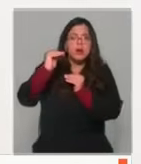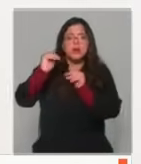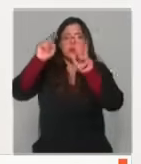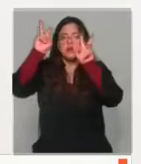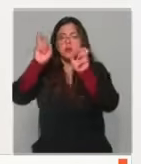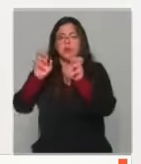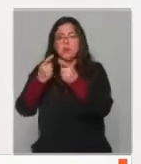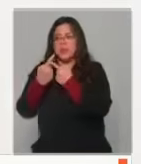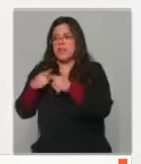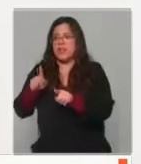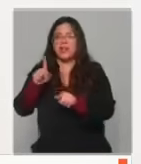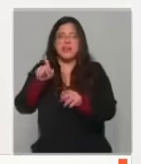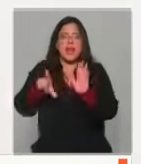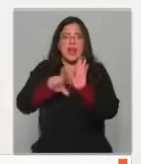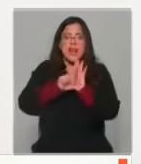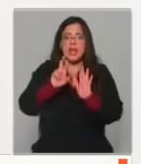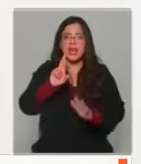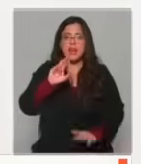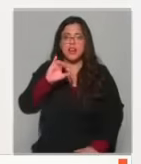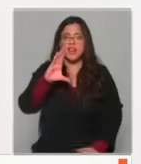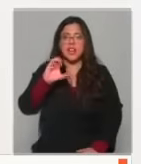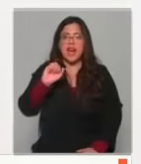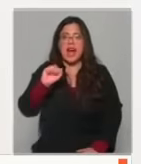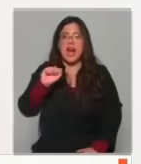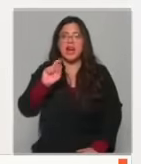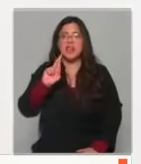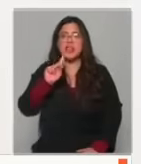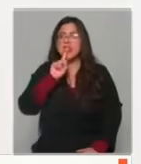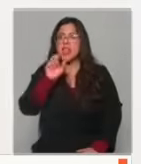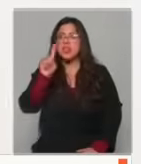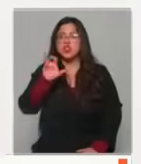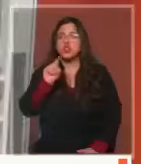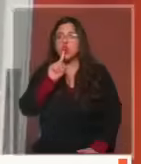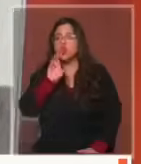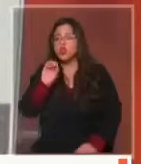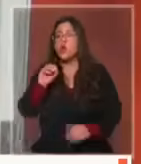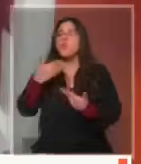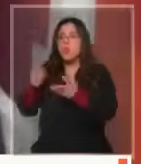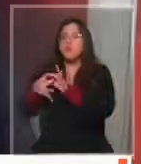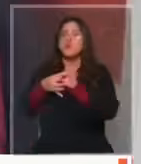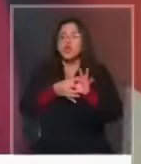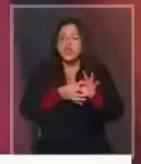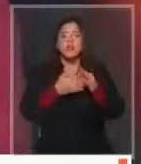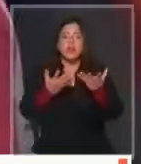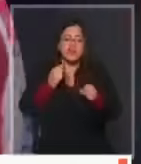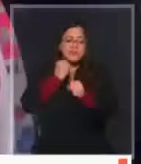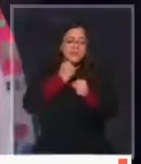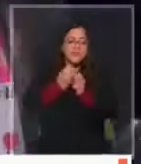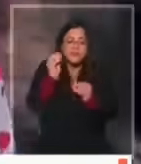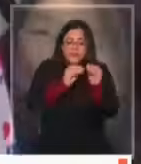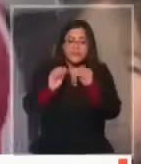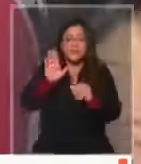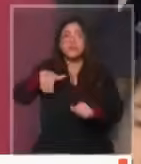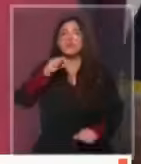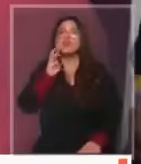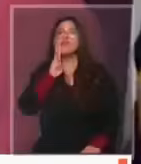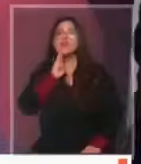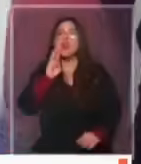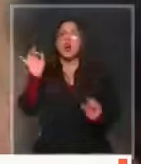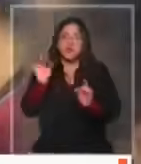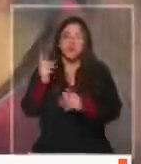ley Ricarte Soto. Por eso hemos empezado a trabajar estos acuerdos de riesgo compartido. El próximo miércoles se espera la llegada de Camila